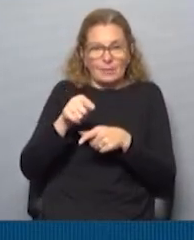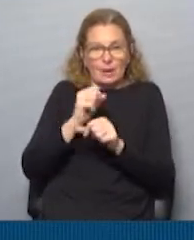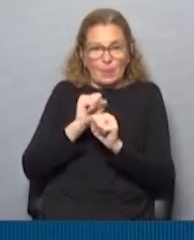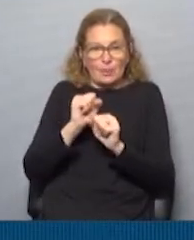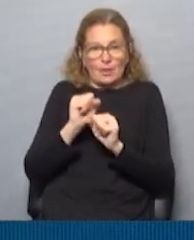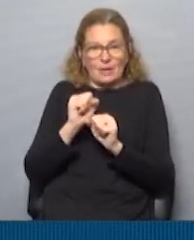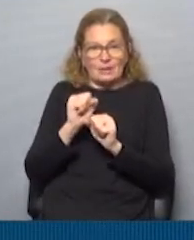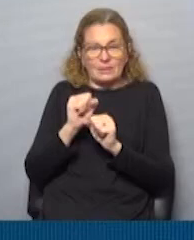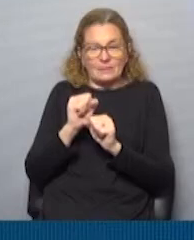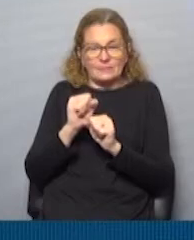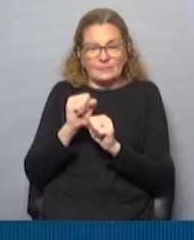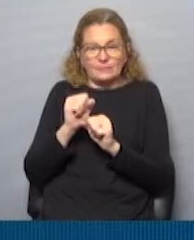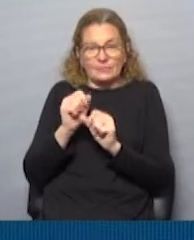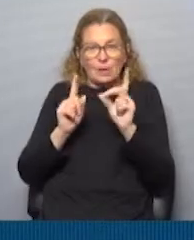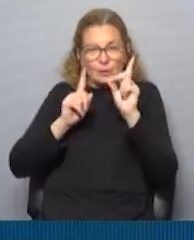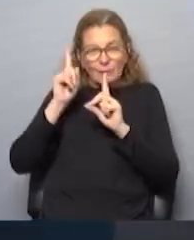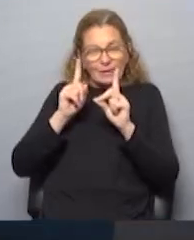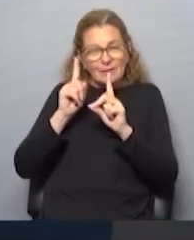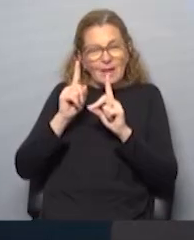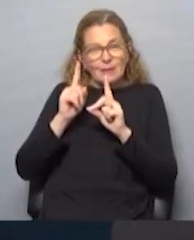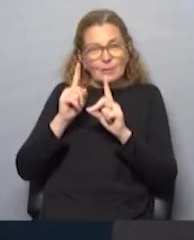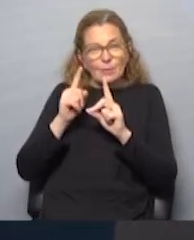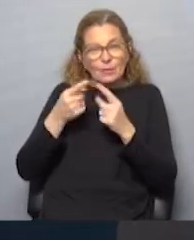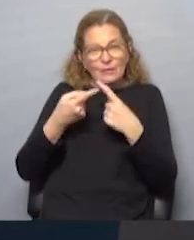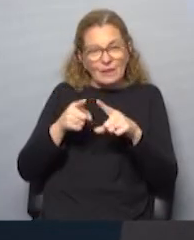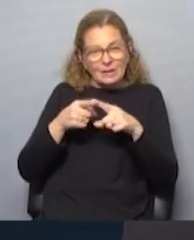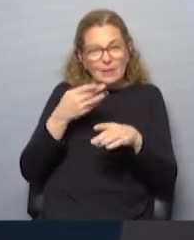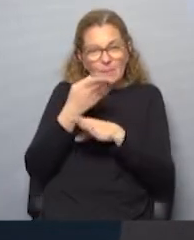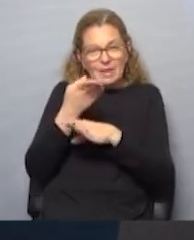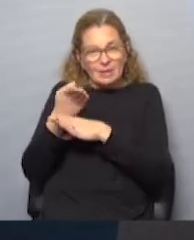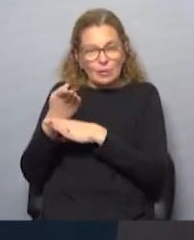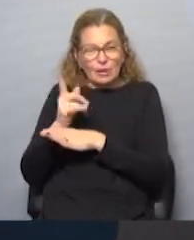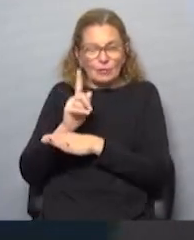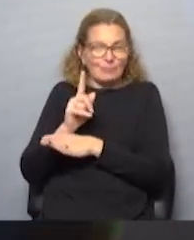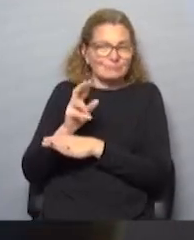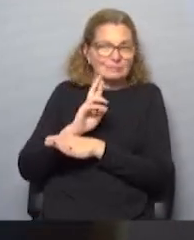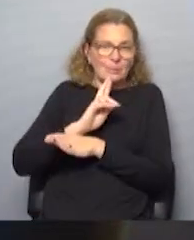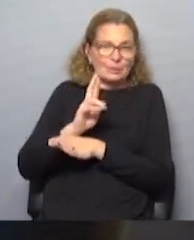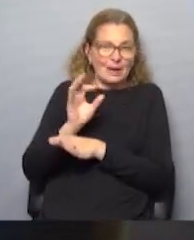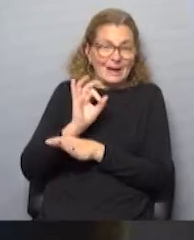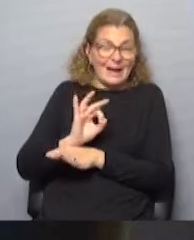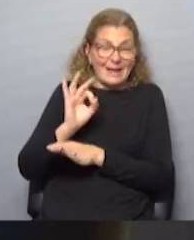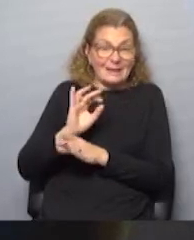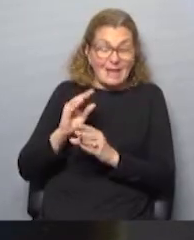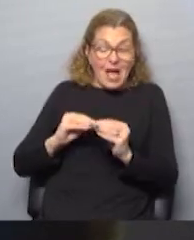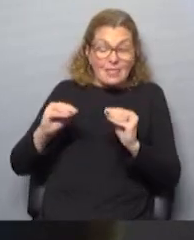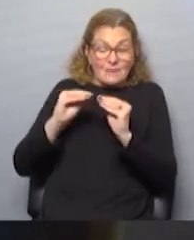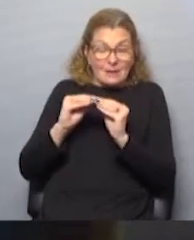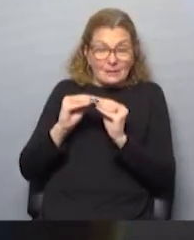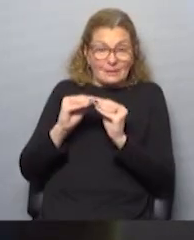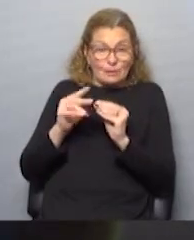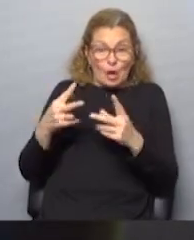poder este no la universidad había hecho una cantidad de pedidos que no fueron atendidos ninguno y además esto de